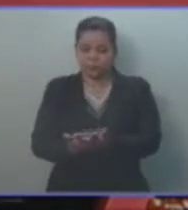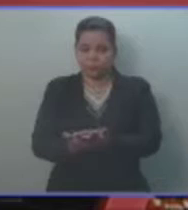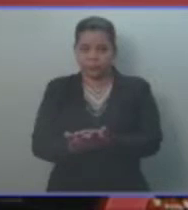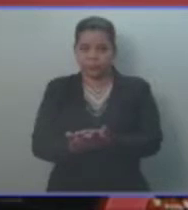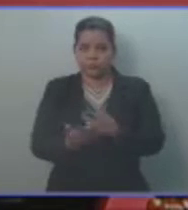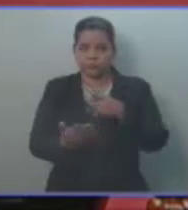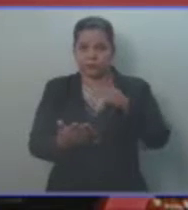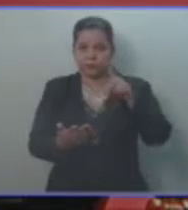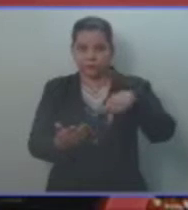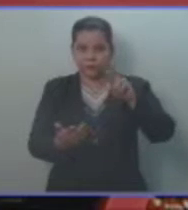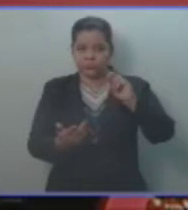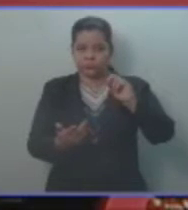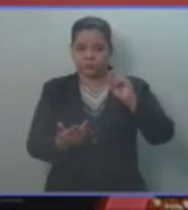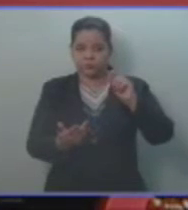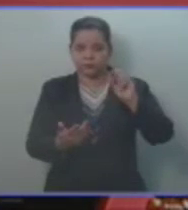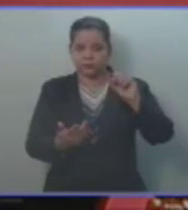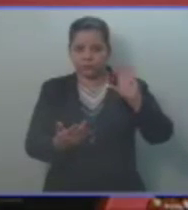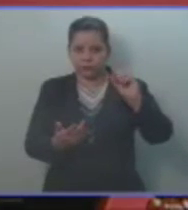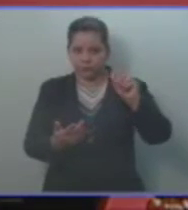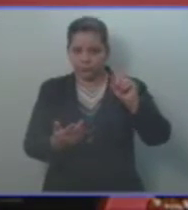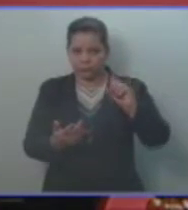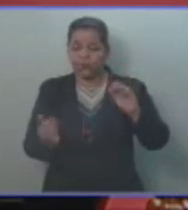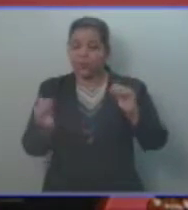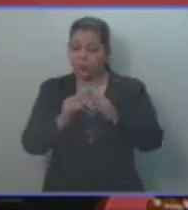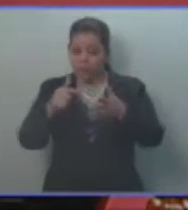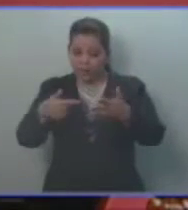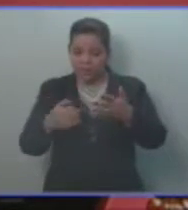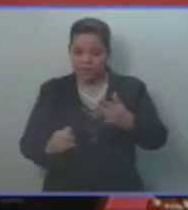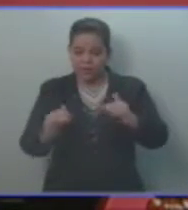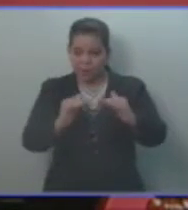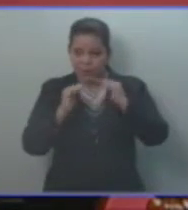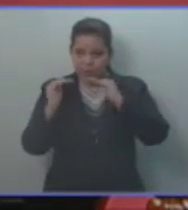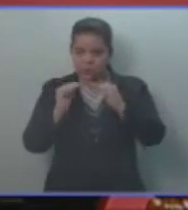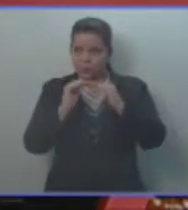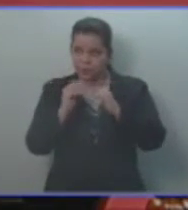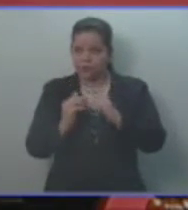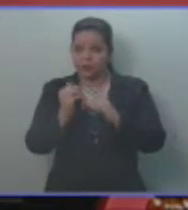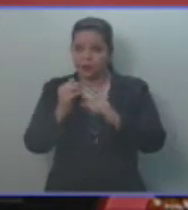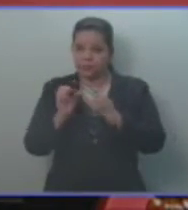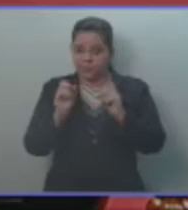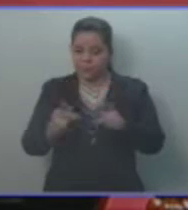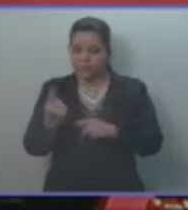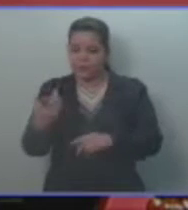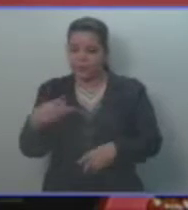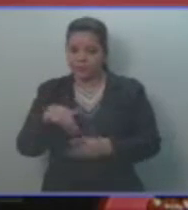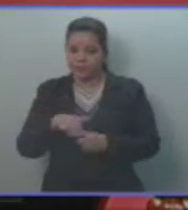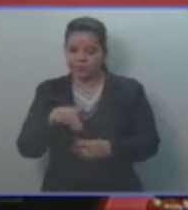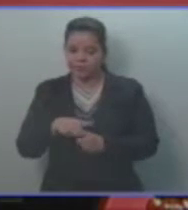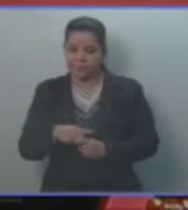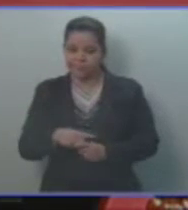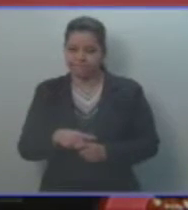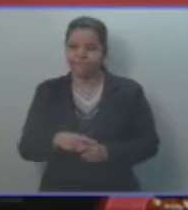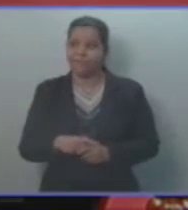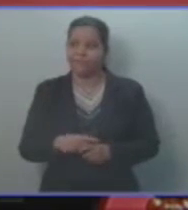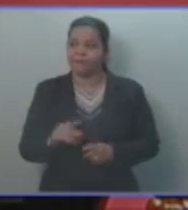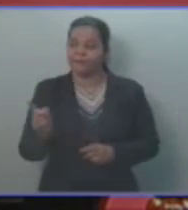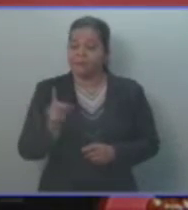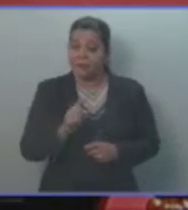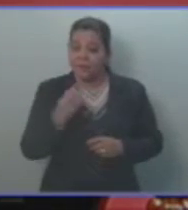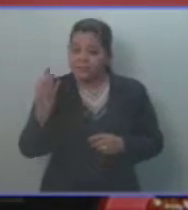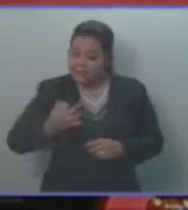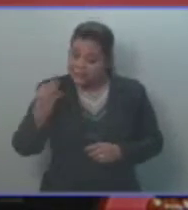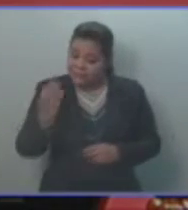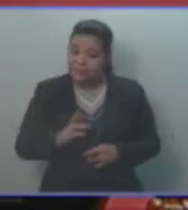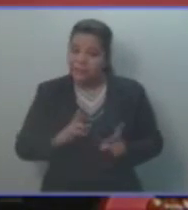facultativo, así como la Ley de Equiparación de Oportunidades para las personas con discapacidad, es imperioso emitir una